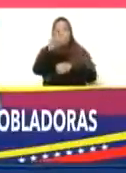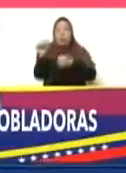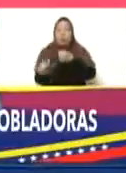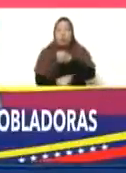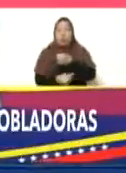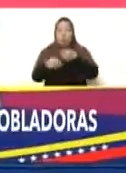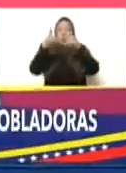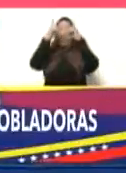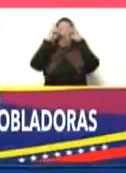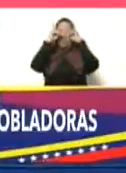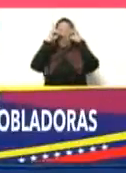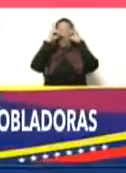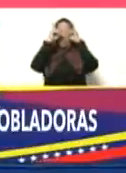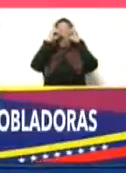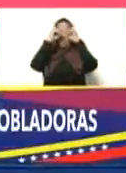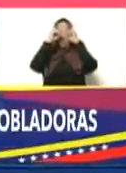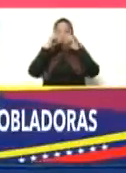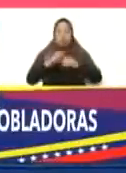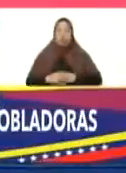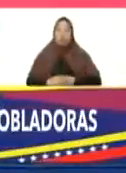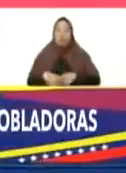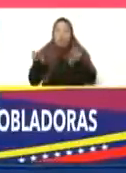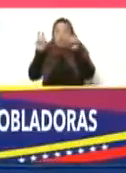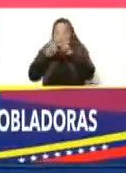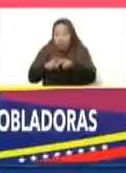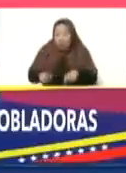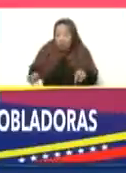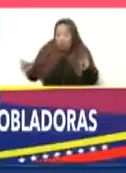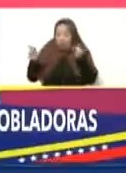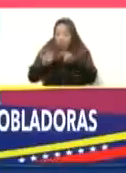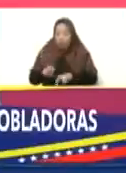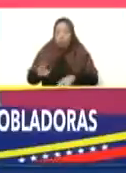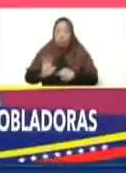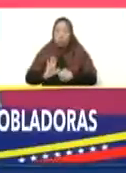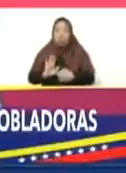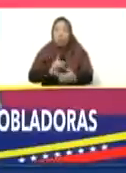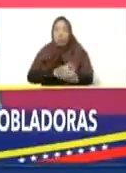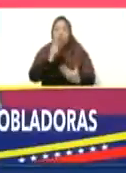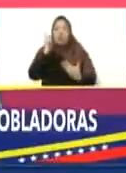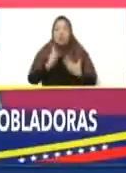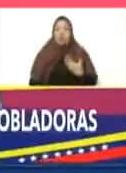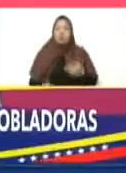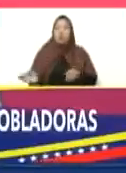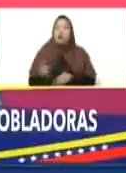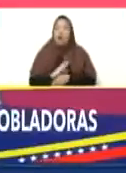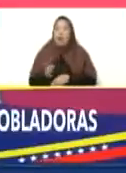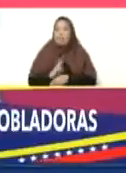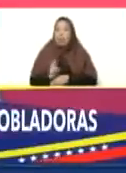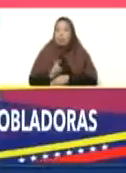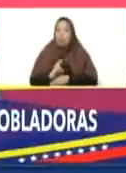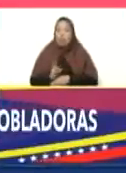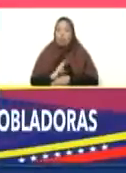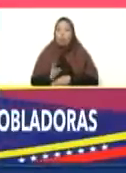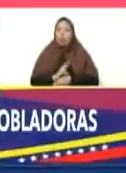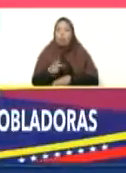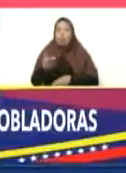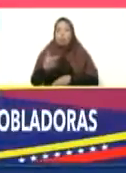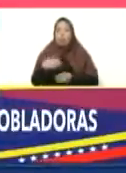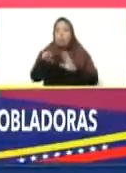ejecutiva de la revisión y que me presenté de inmediato el